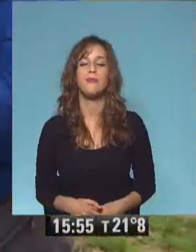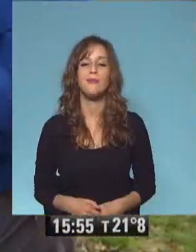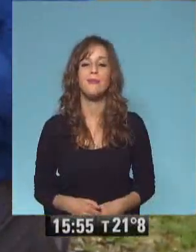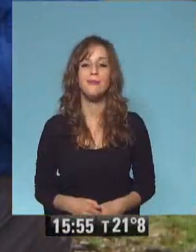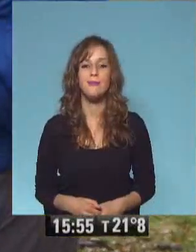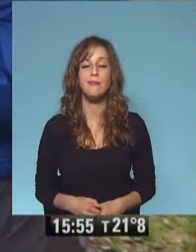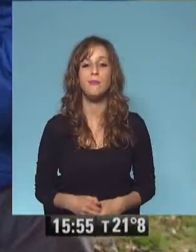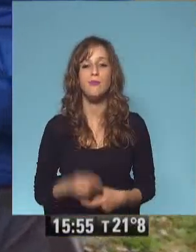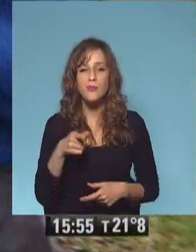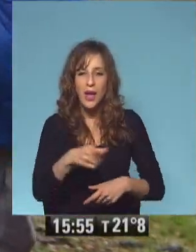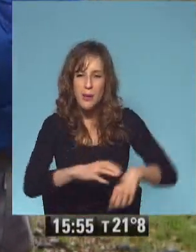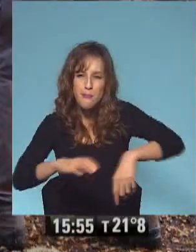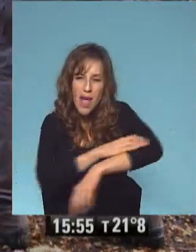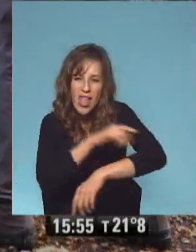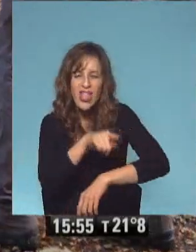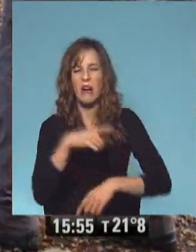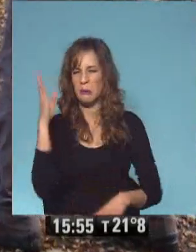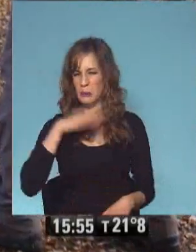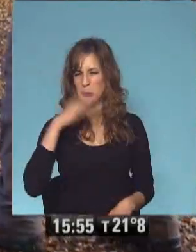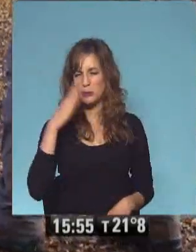Una media Me parece que es tuya Pero tiene un olor